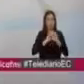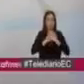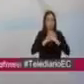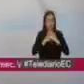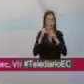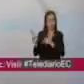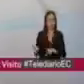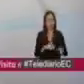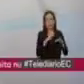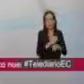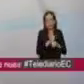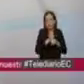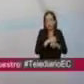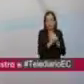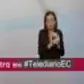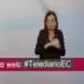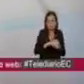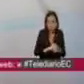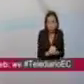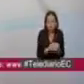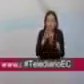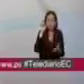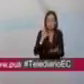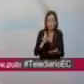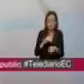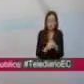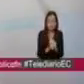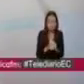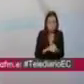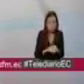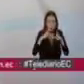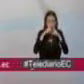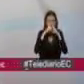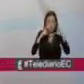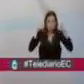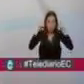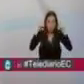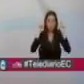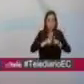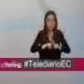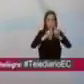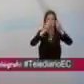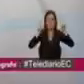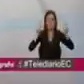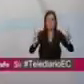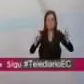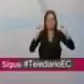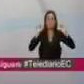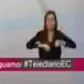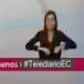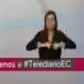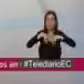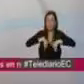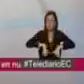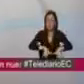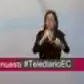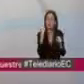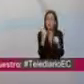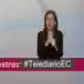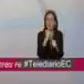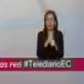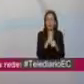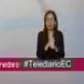lavado de manos distanciamiento mascarillas creo que vamos a poder transitar hasta esta nueva normalidad hay que